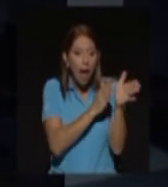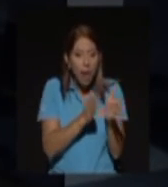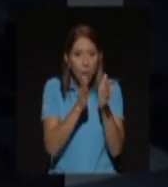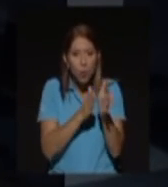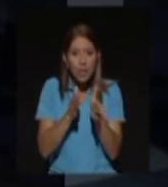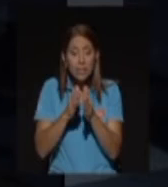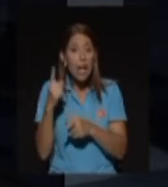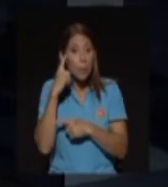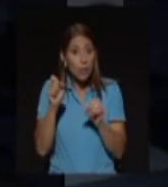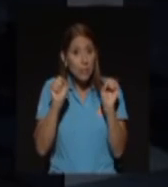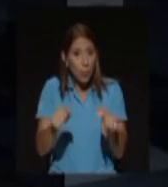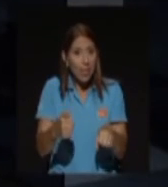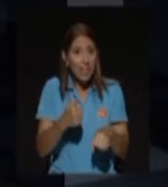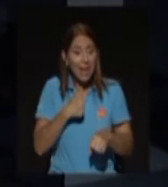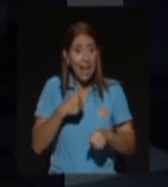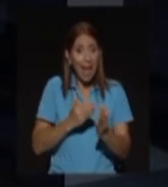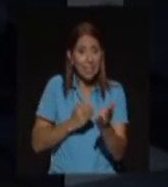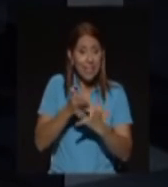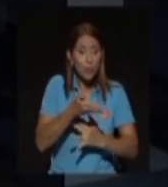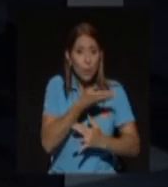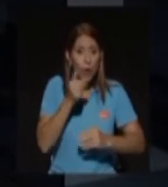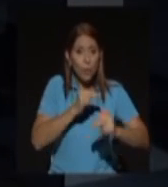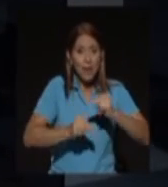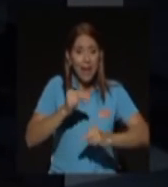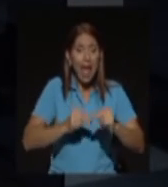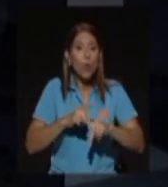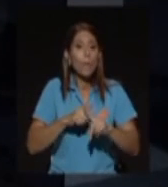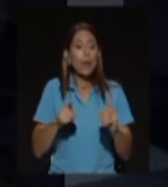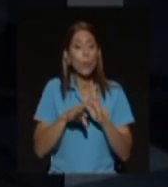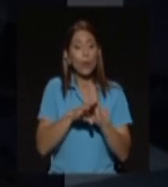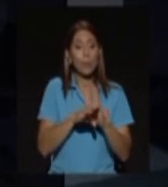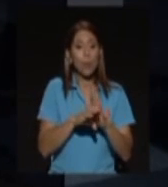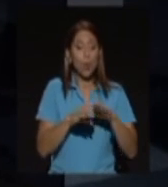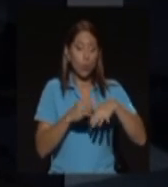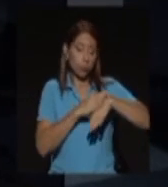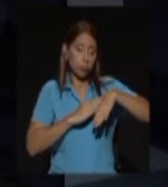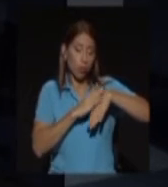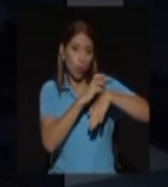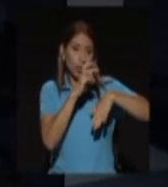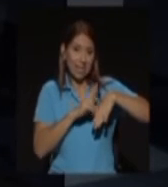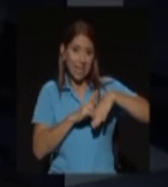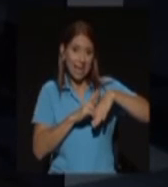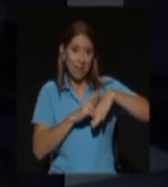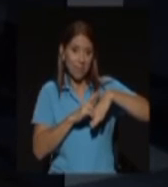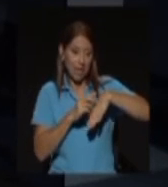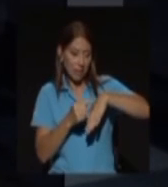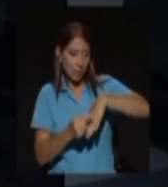al mejor mercado, pero si de Costa Rica, que está a 2.000 millas de Miami, de la